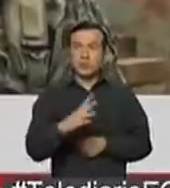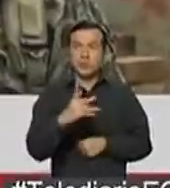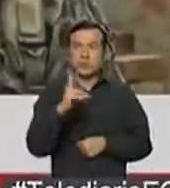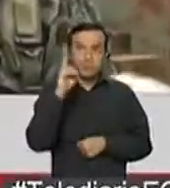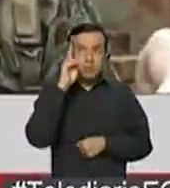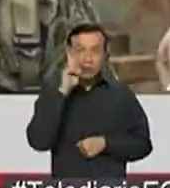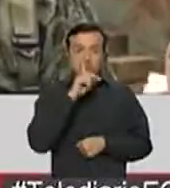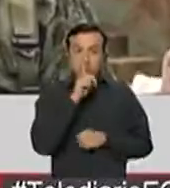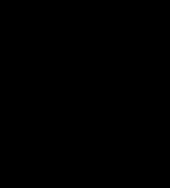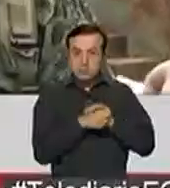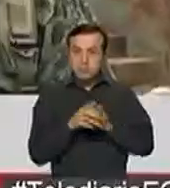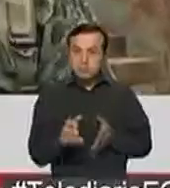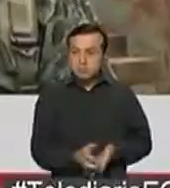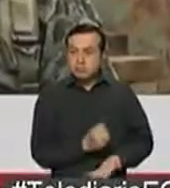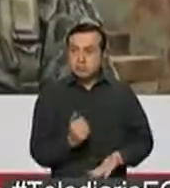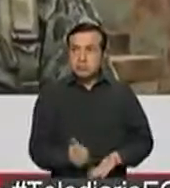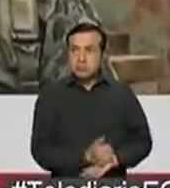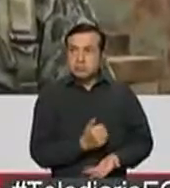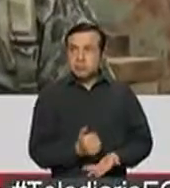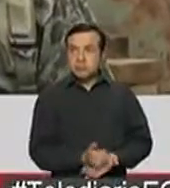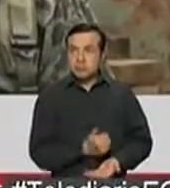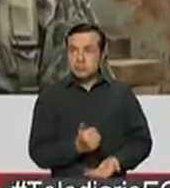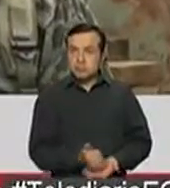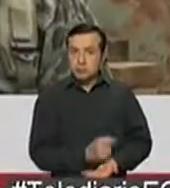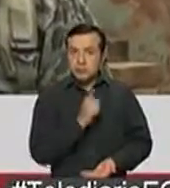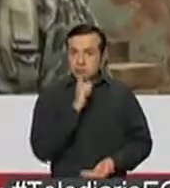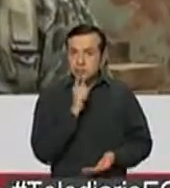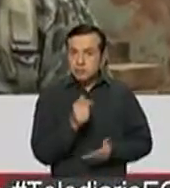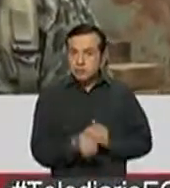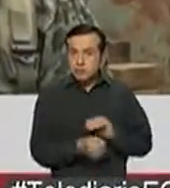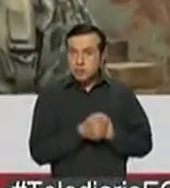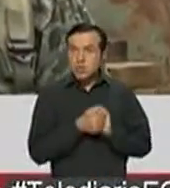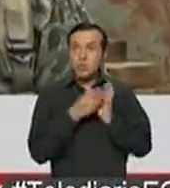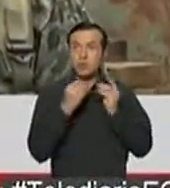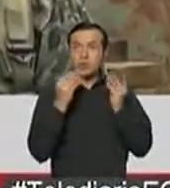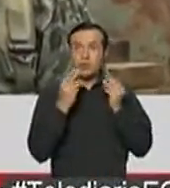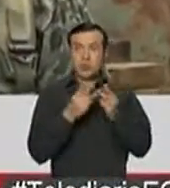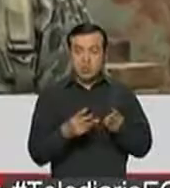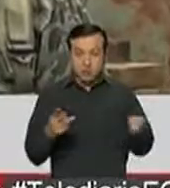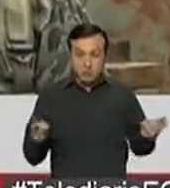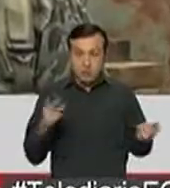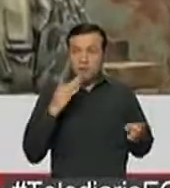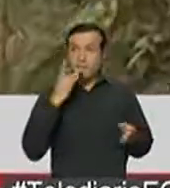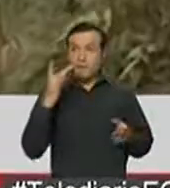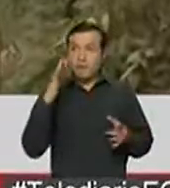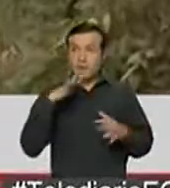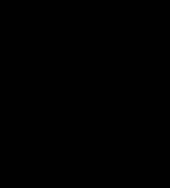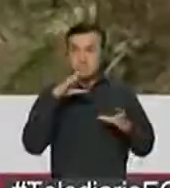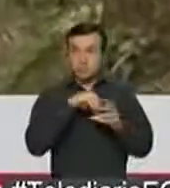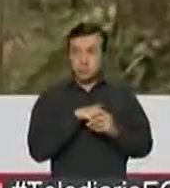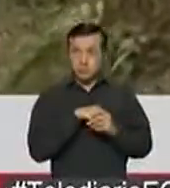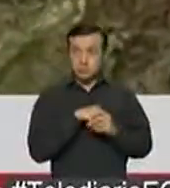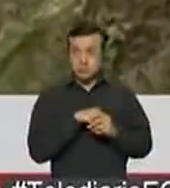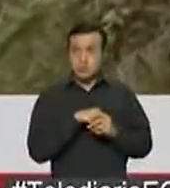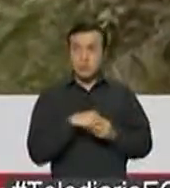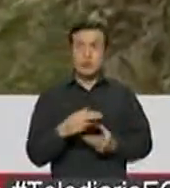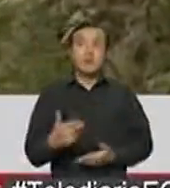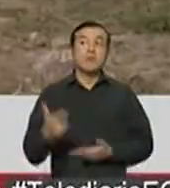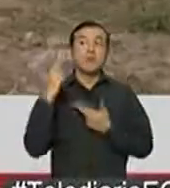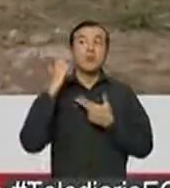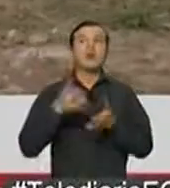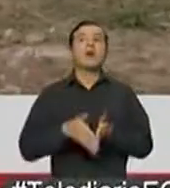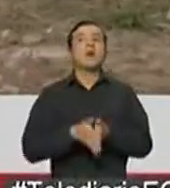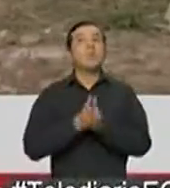hormiga y lo sacan a veces por acémilas. Mucha de del material aurífero que quedó. Las Fuerzas Armadas piden